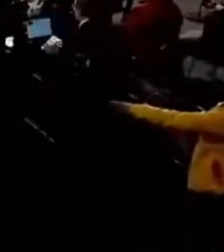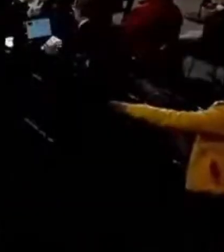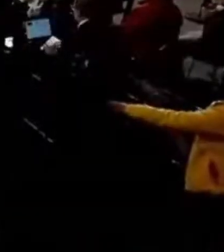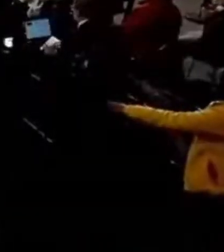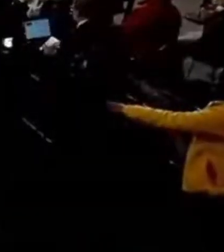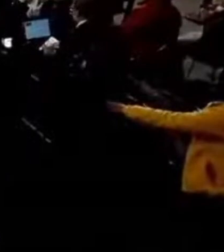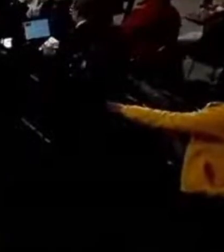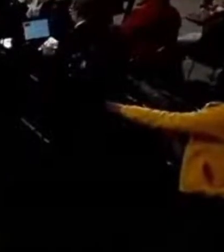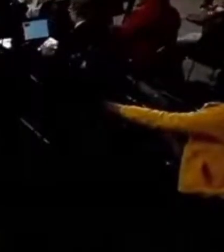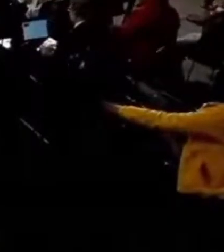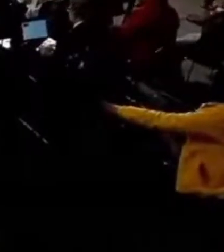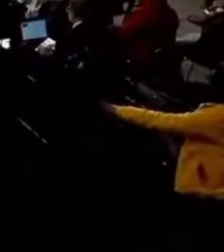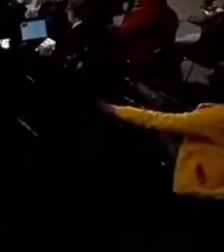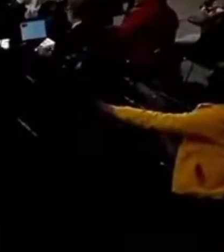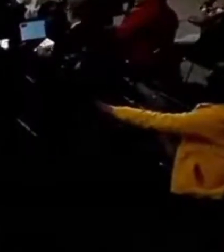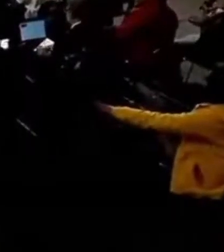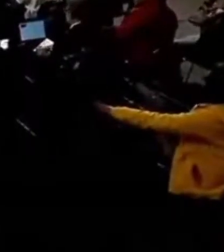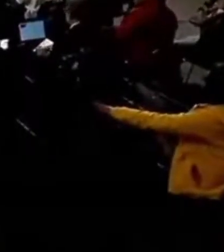sin